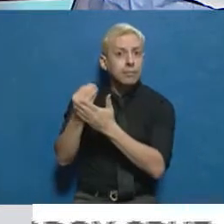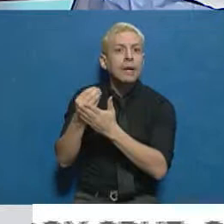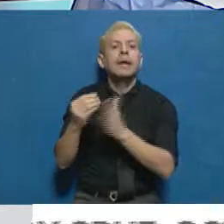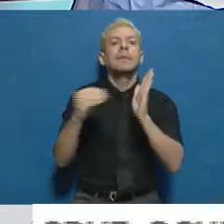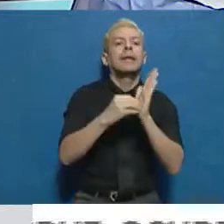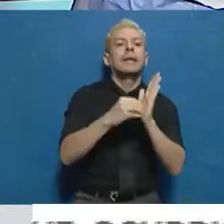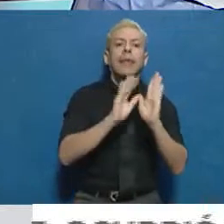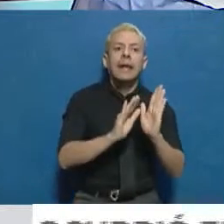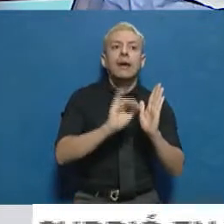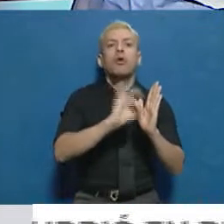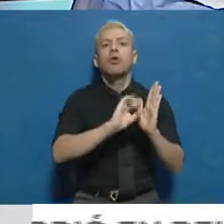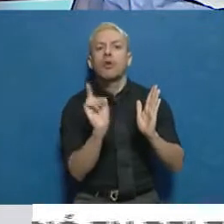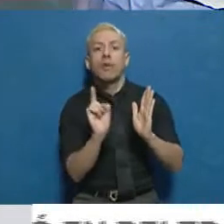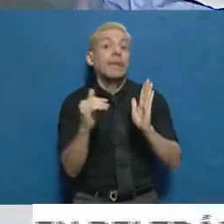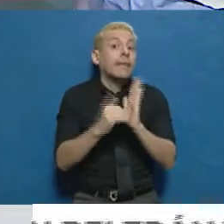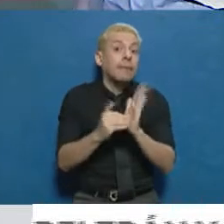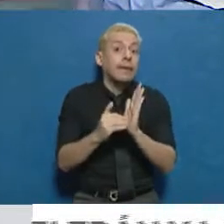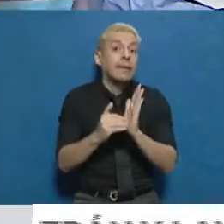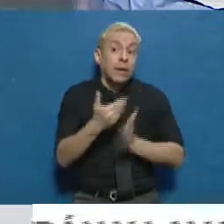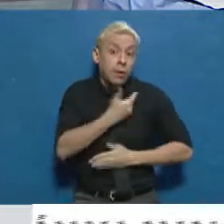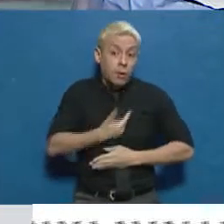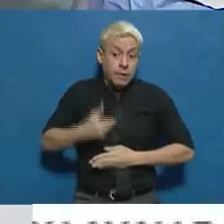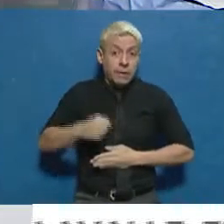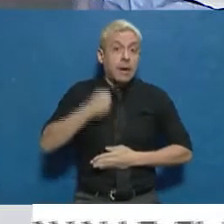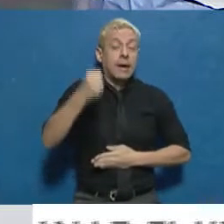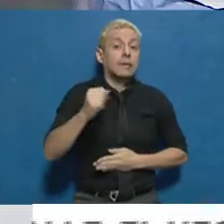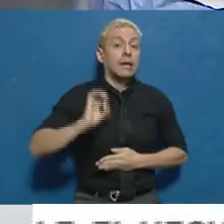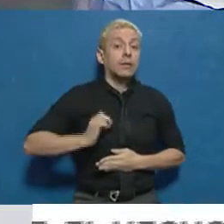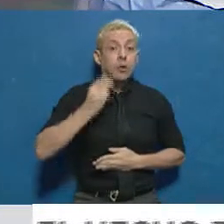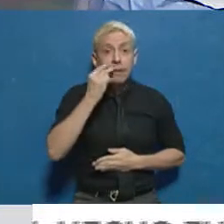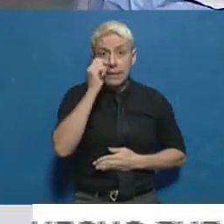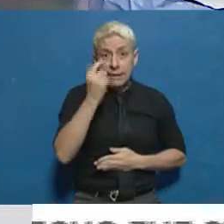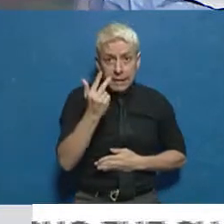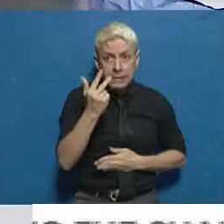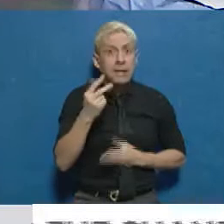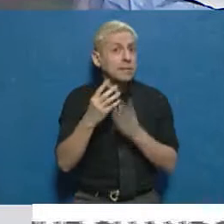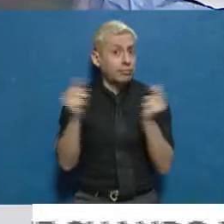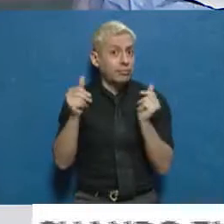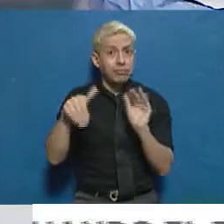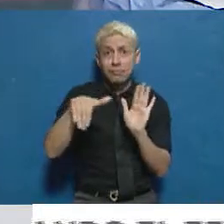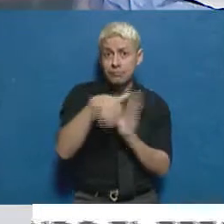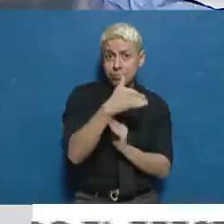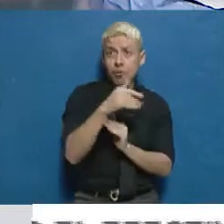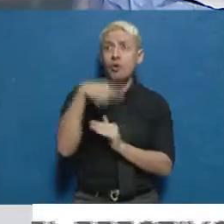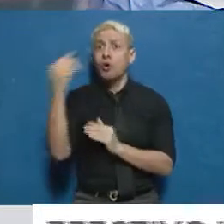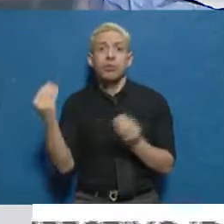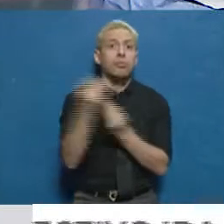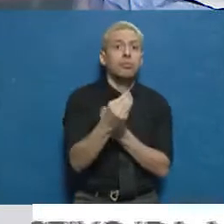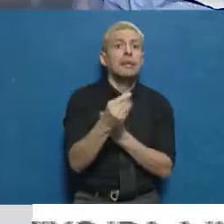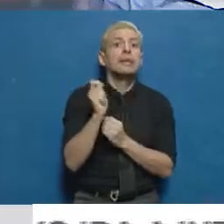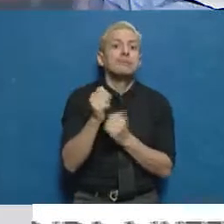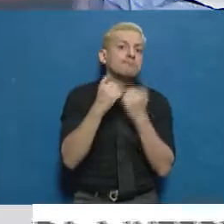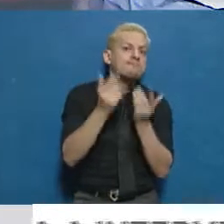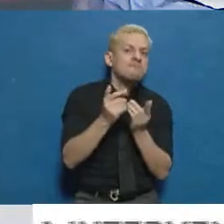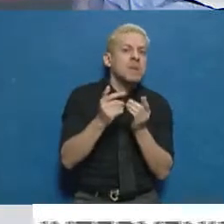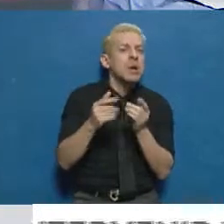en el tiempo con los cambios de gobierno, porque este gobierno va a concluir en el 2023. Y después de ahí vendrá otro, no sabemos si del